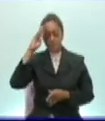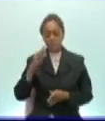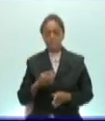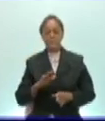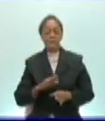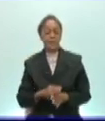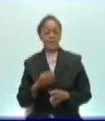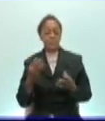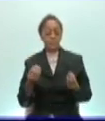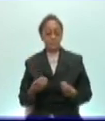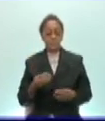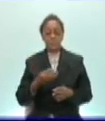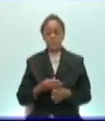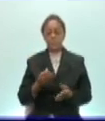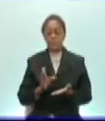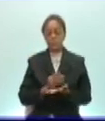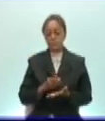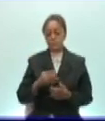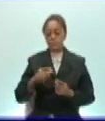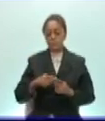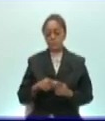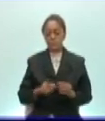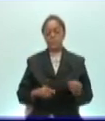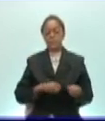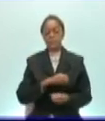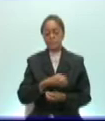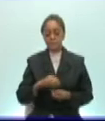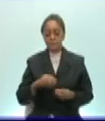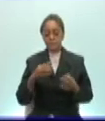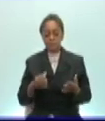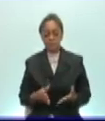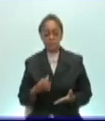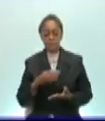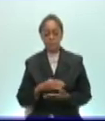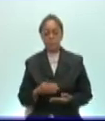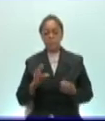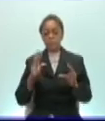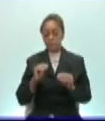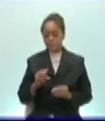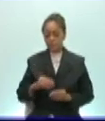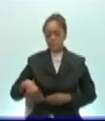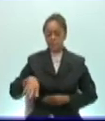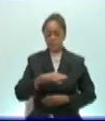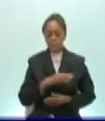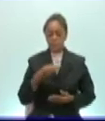varios hechos que están allí en su libro de texto que ustedes pueden utilizar como elementos que demuestran toda esta